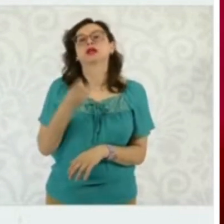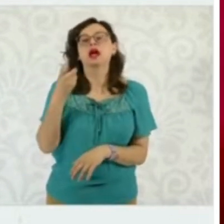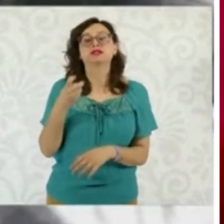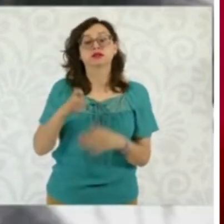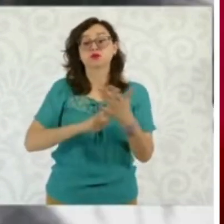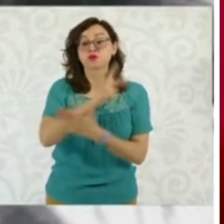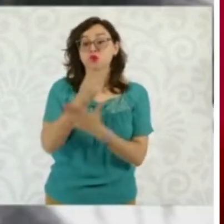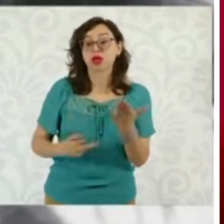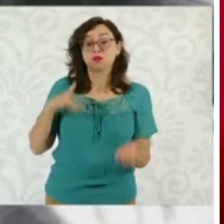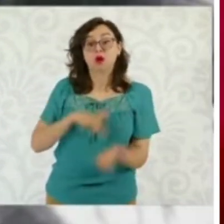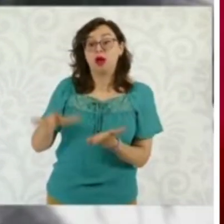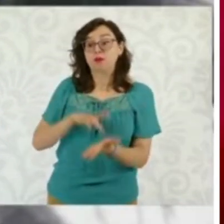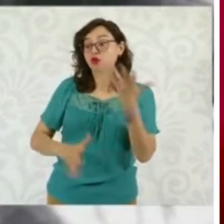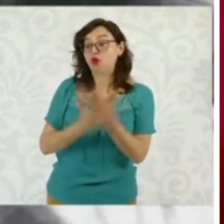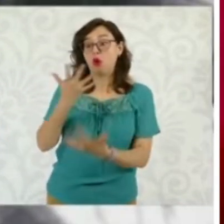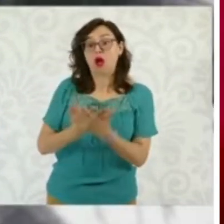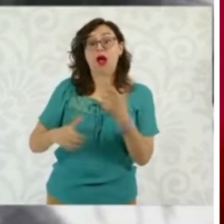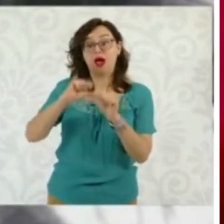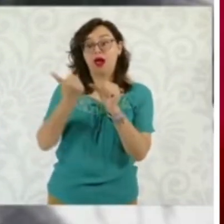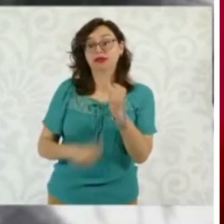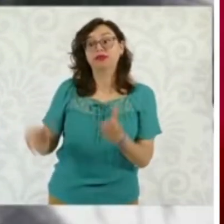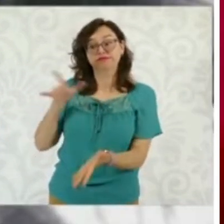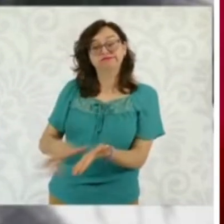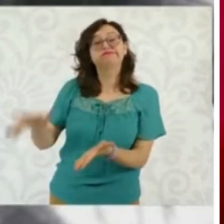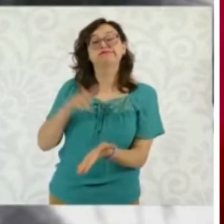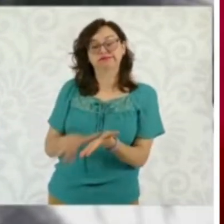anunciamos aquí de apoyo a las artesanas para